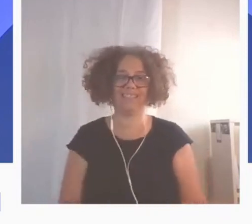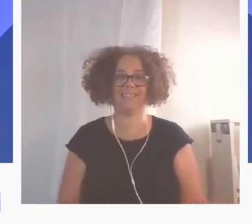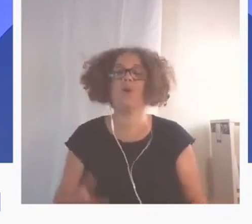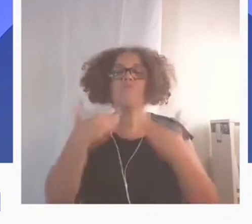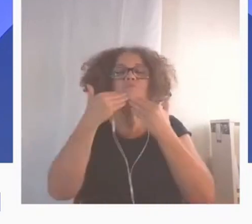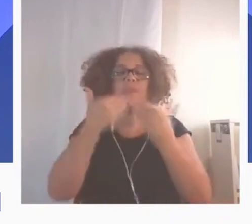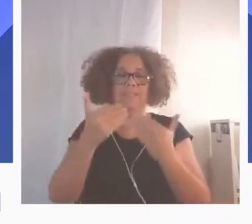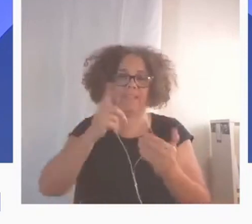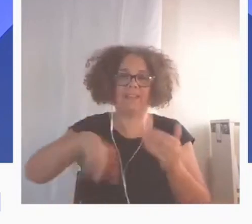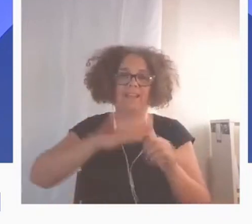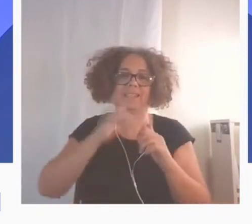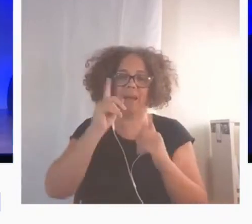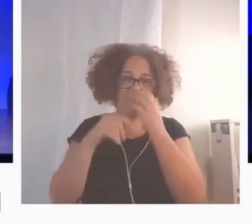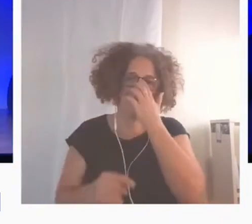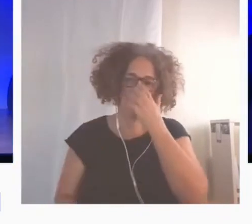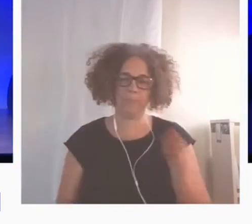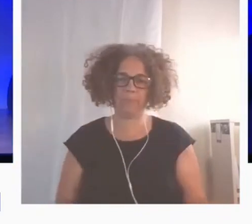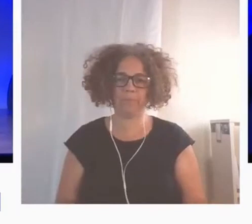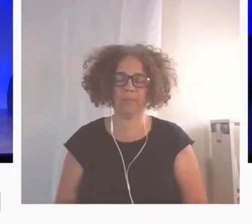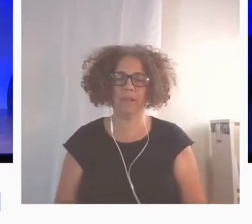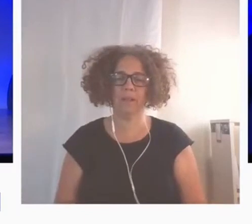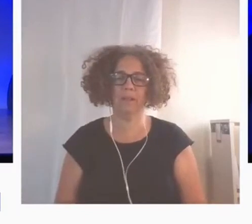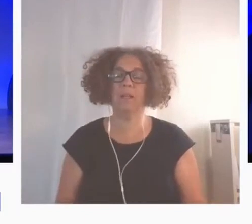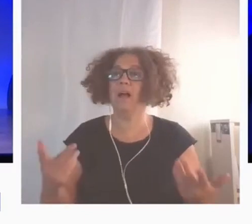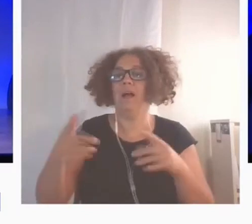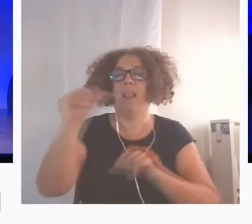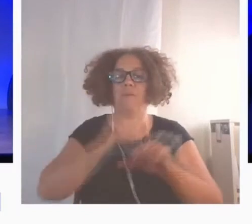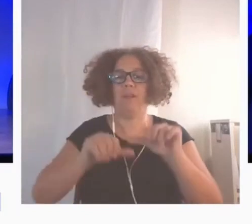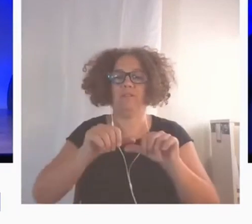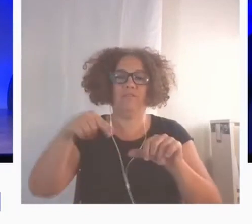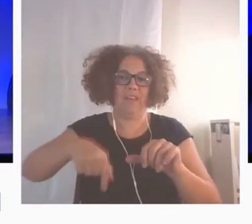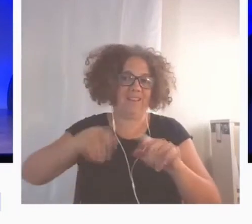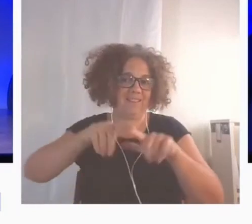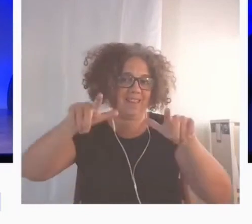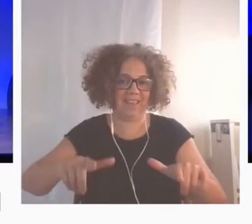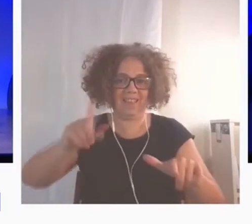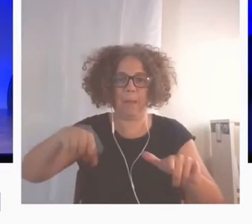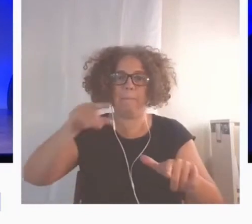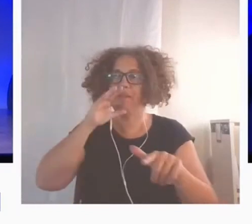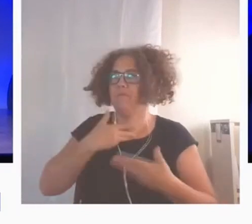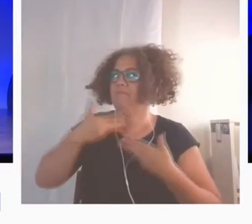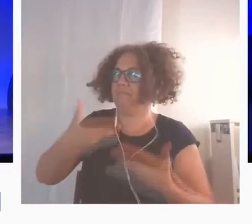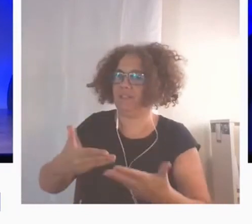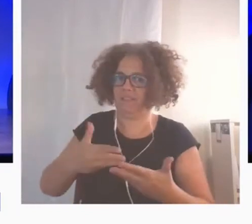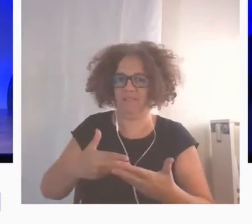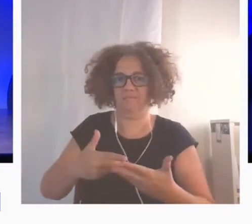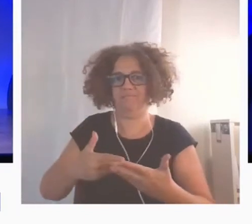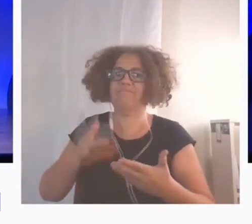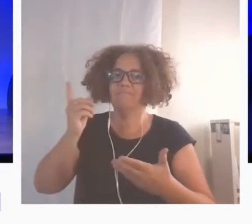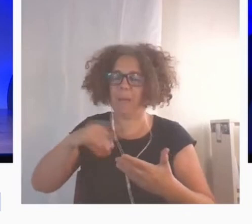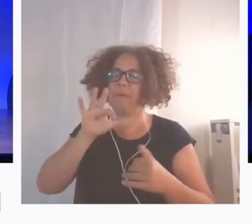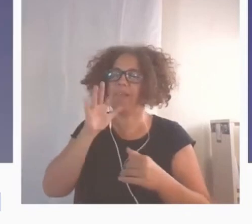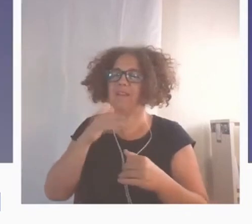en primer lugar, muchísimas gracias al Laboratorio Magallanes Elcano por la invitación. Estamos encantadas de estar aquí. Como bien